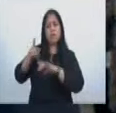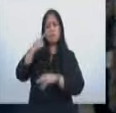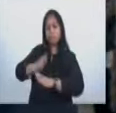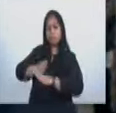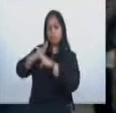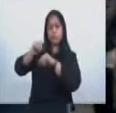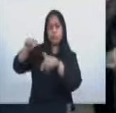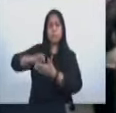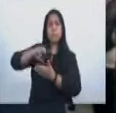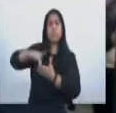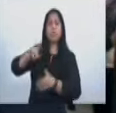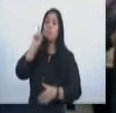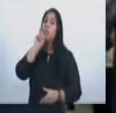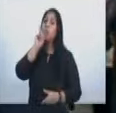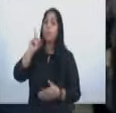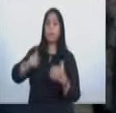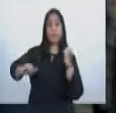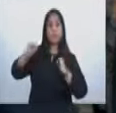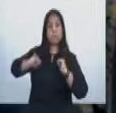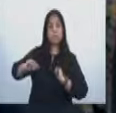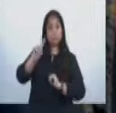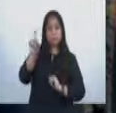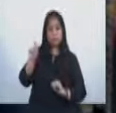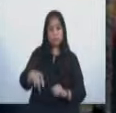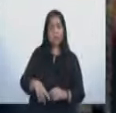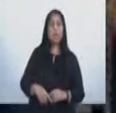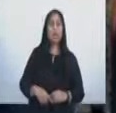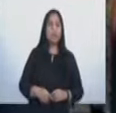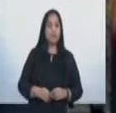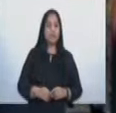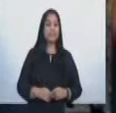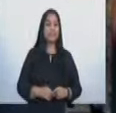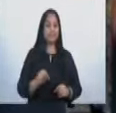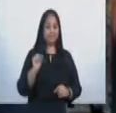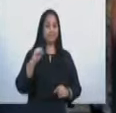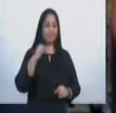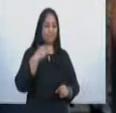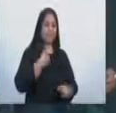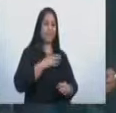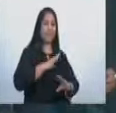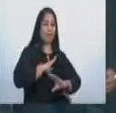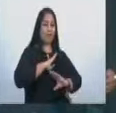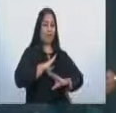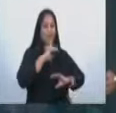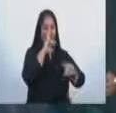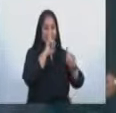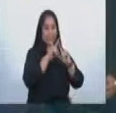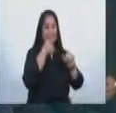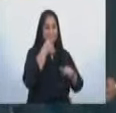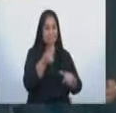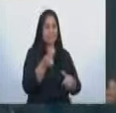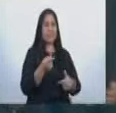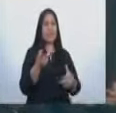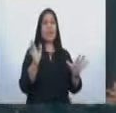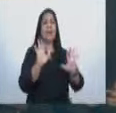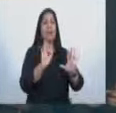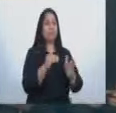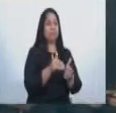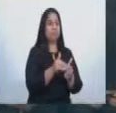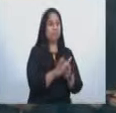proteger este proyecto y a los jóvenes artistas puedes estar totalmente tranquila María José de que nadie va a